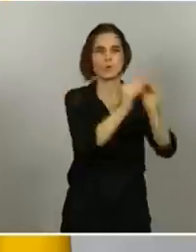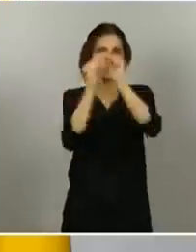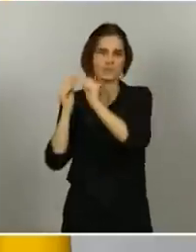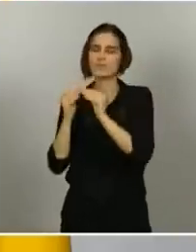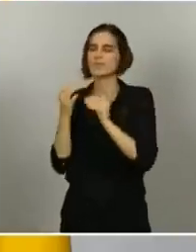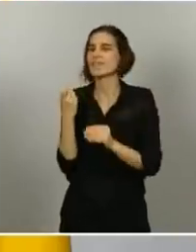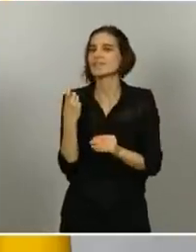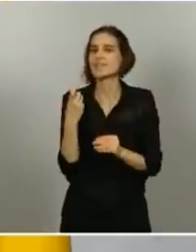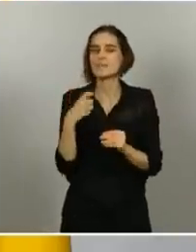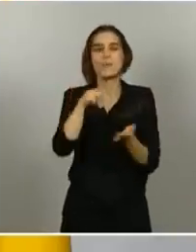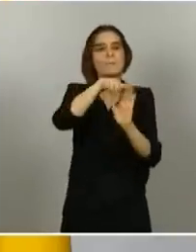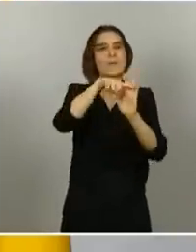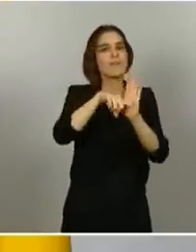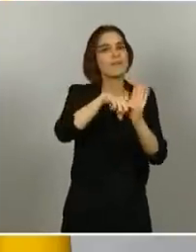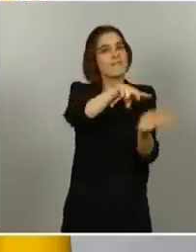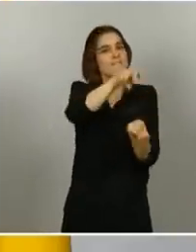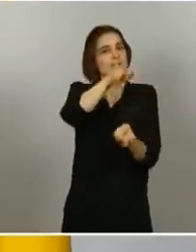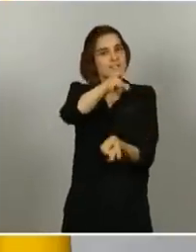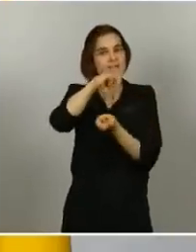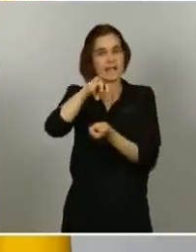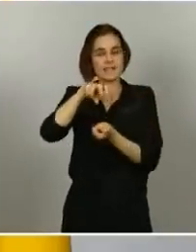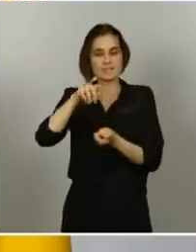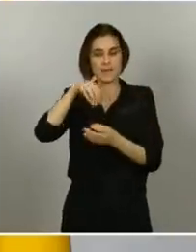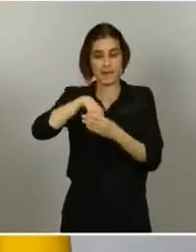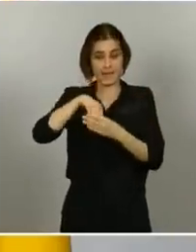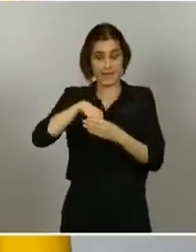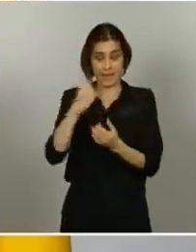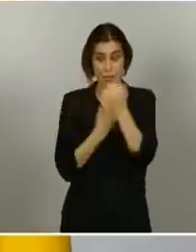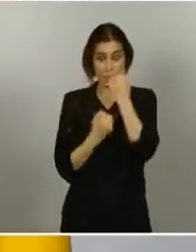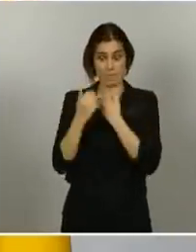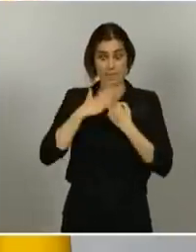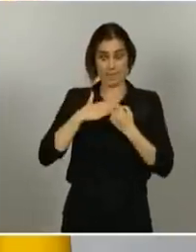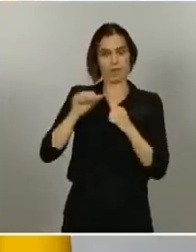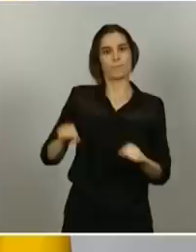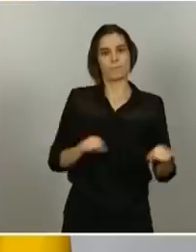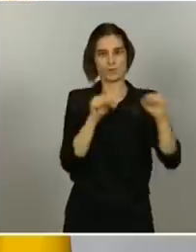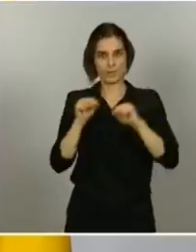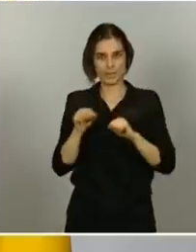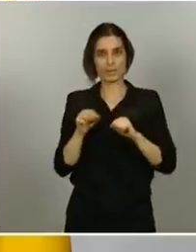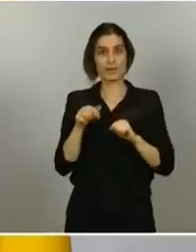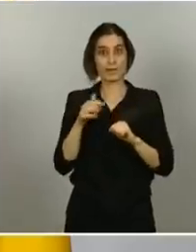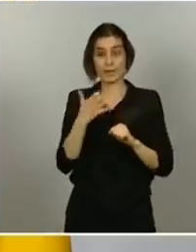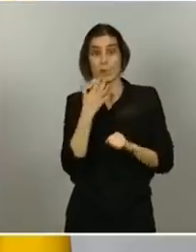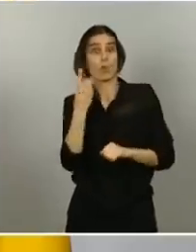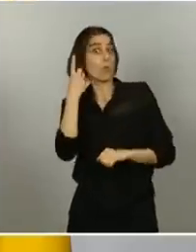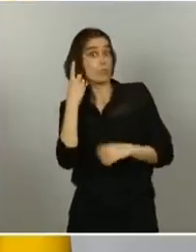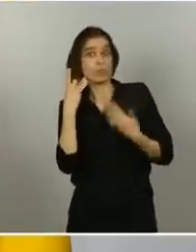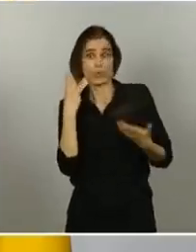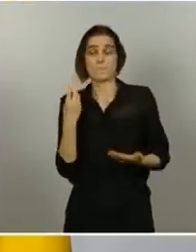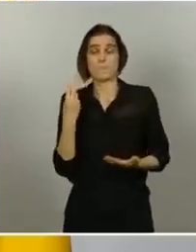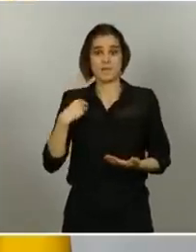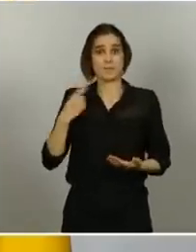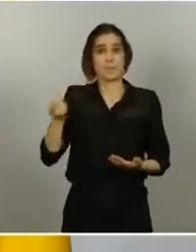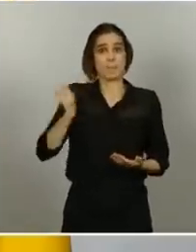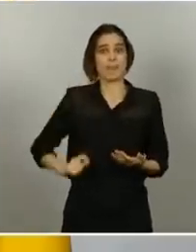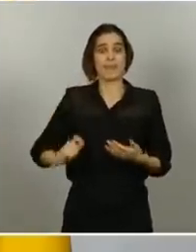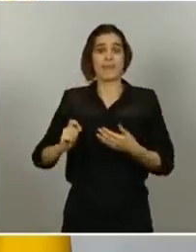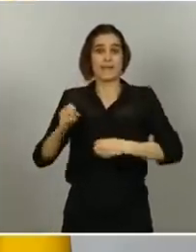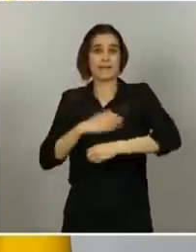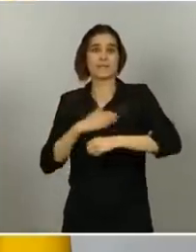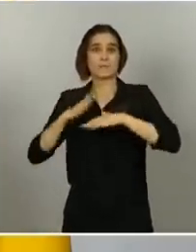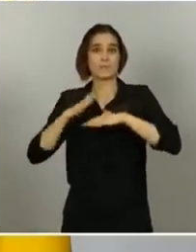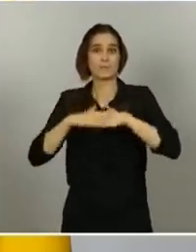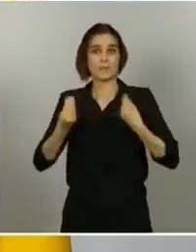que protejan a demanda interna de nosas economías e o ingreso mínimo vital é un passo histórico para que o noso país camine en esa dirección